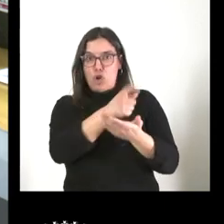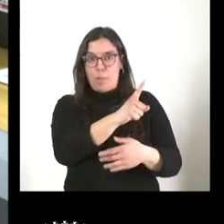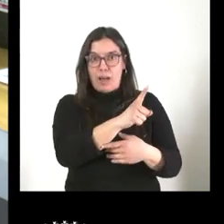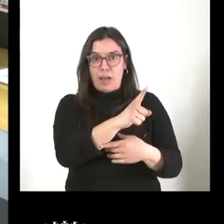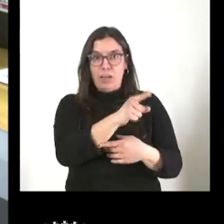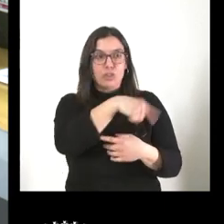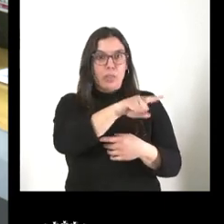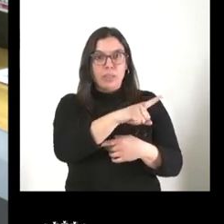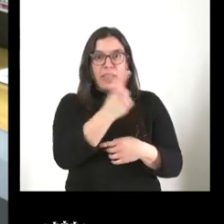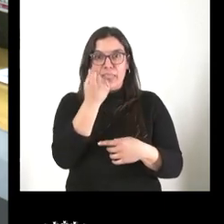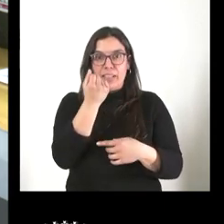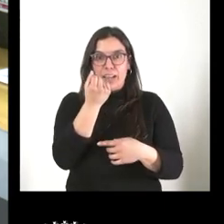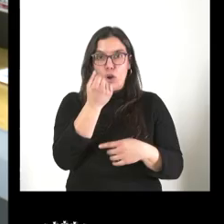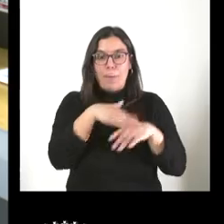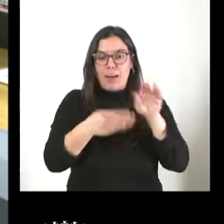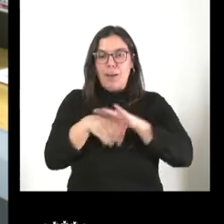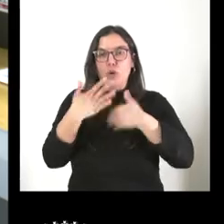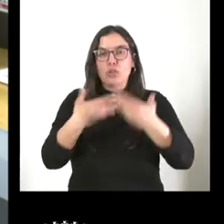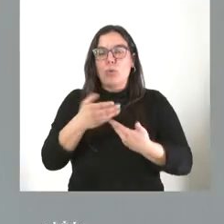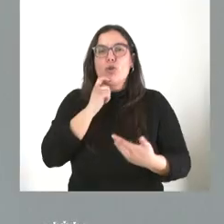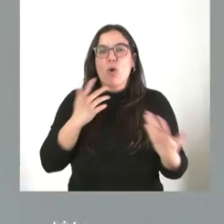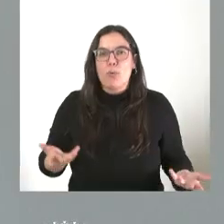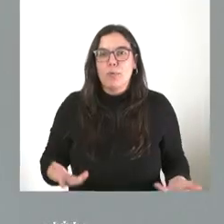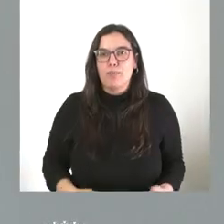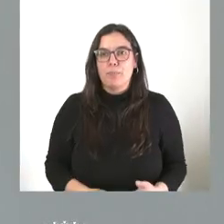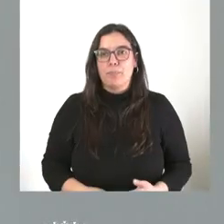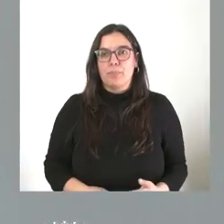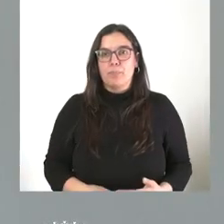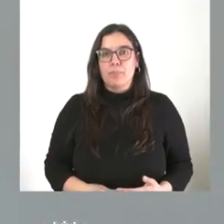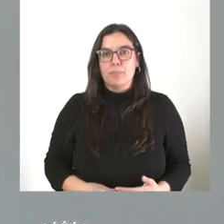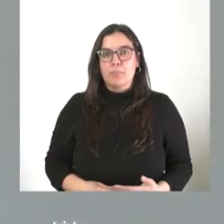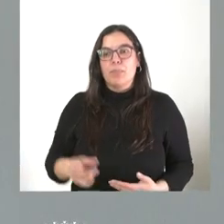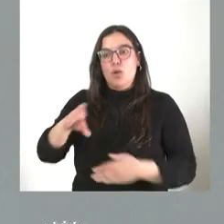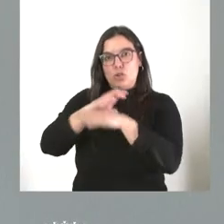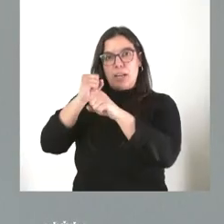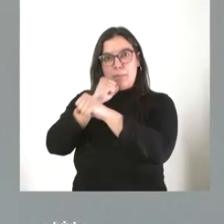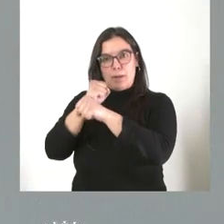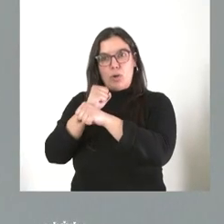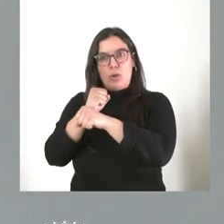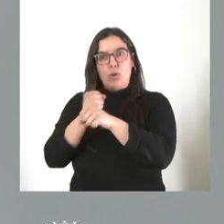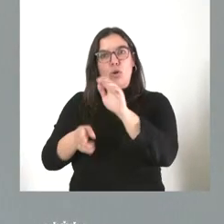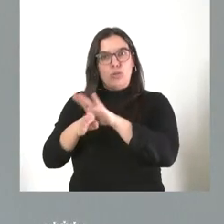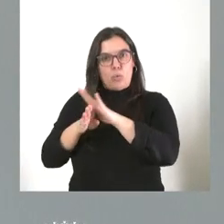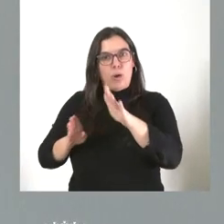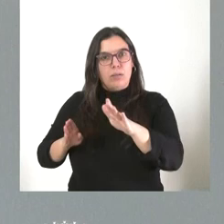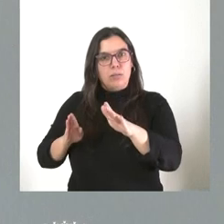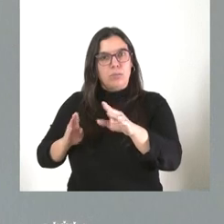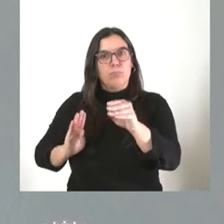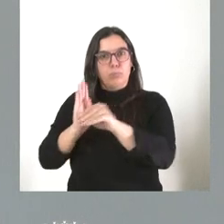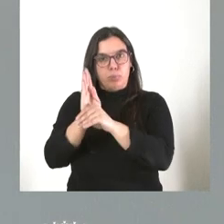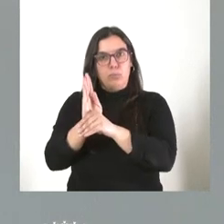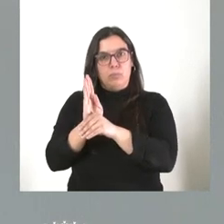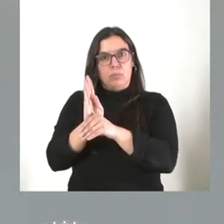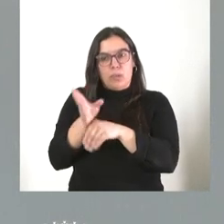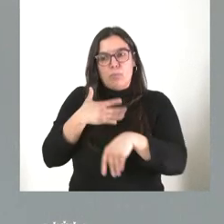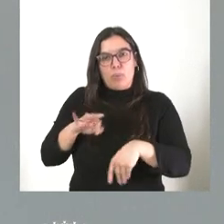dónde va a salir el dinero para que siga funcionando empleo va a seguir financiando y empleo es una parte de la financiación posible